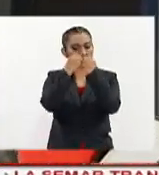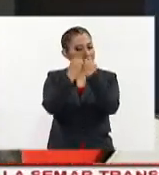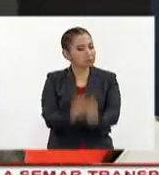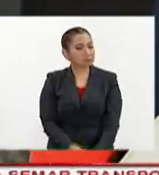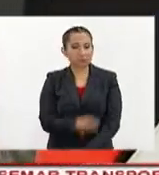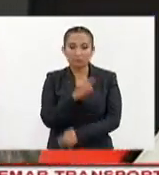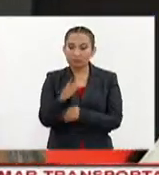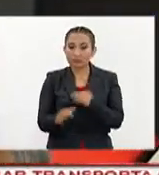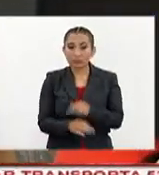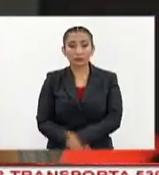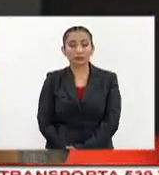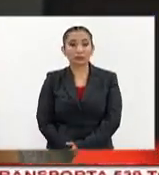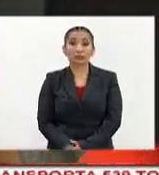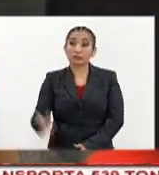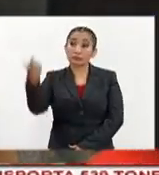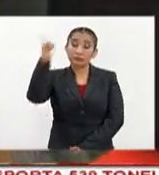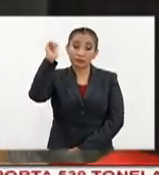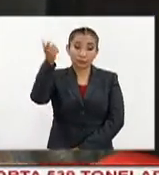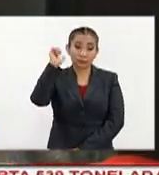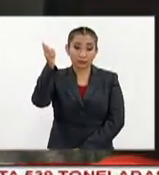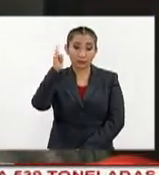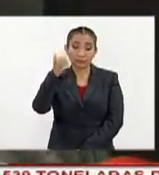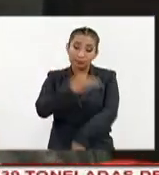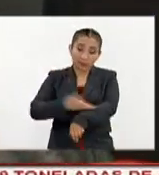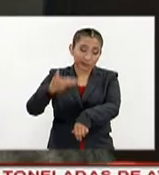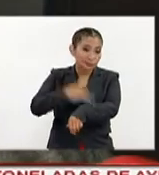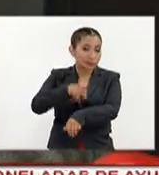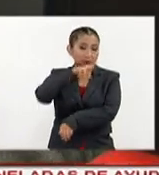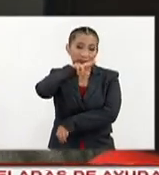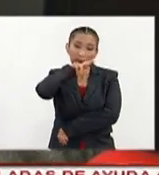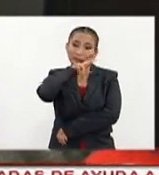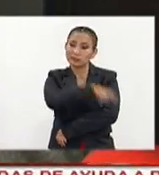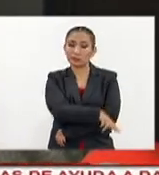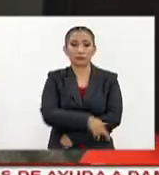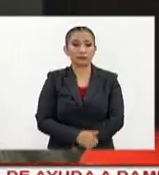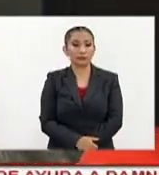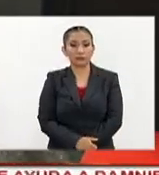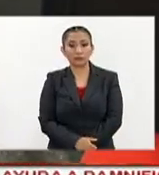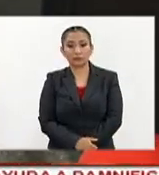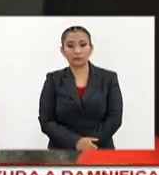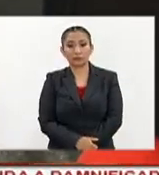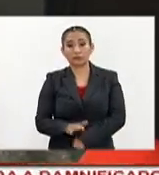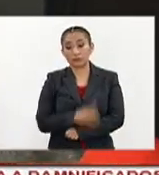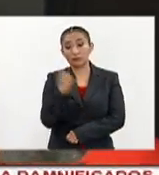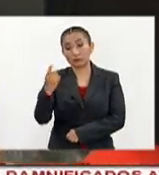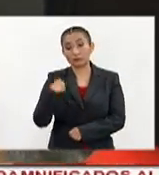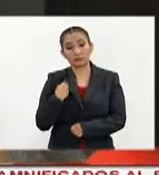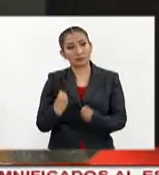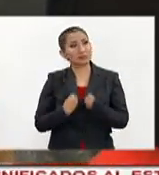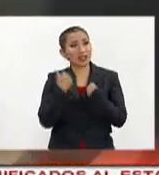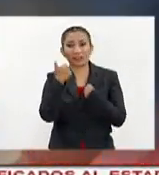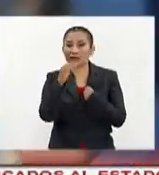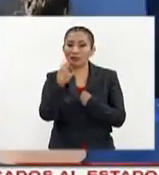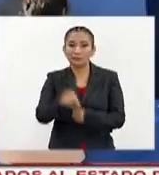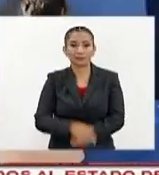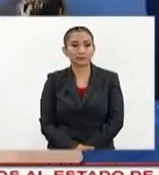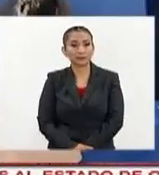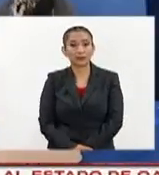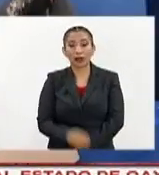¿no? Y ojalá que nos resuelvan rápido porque pues vivir así no está bien.